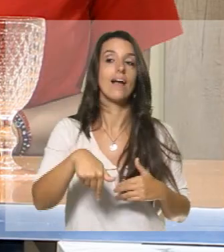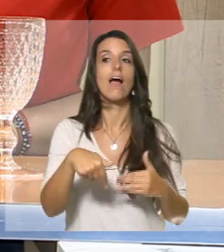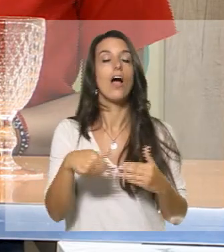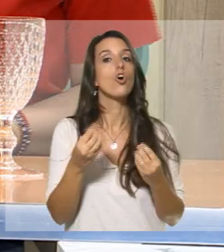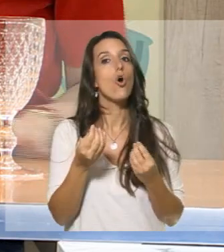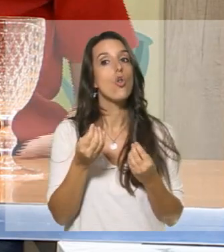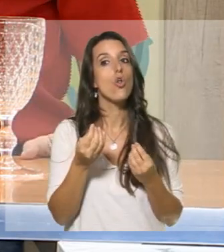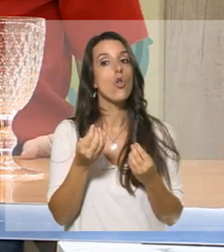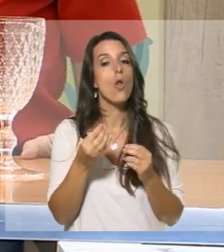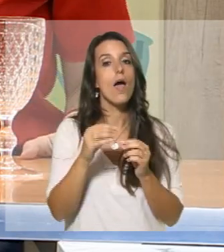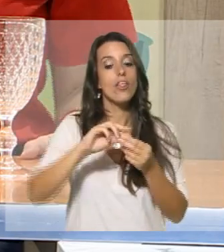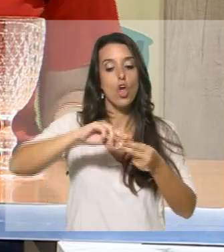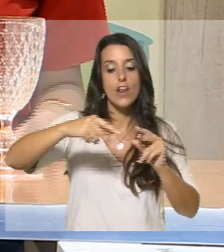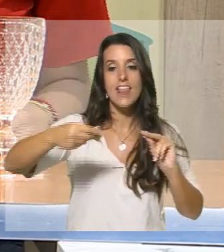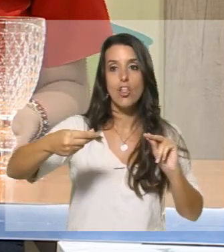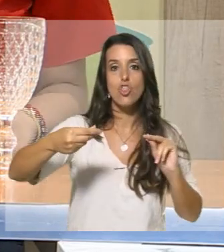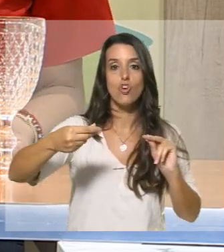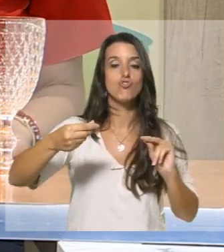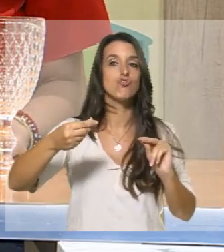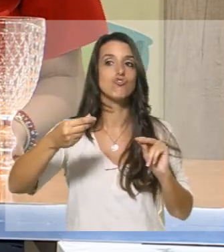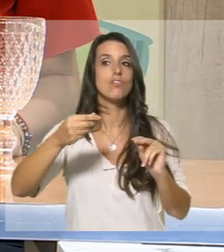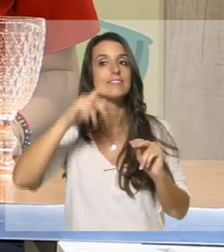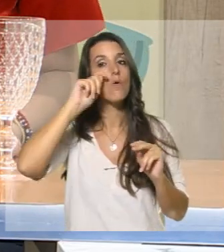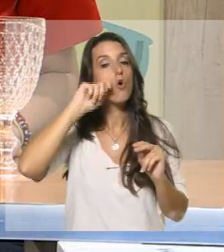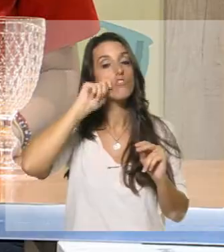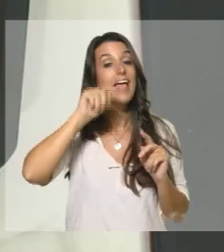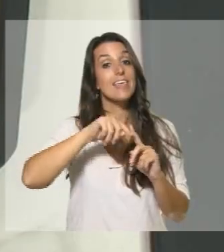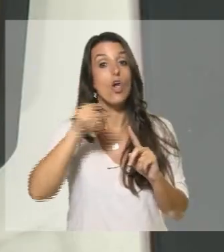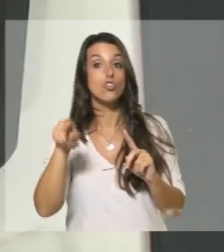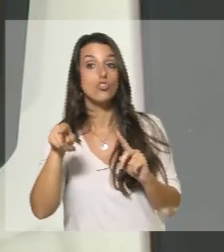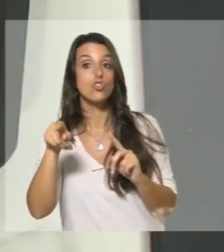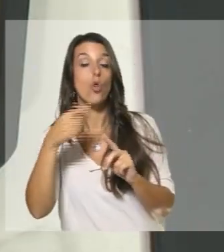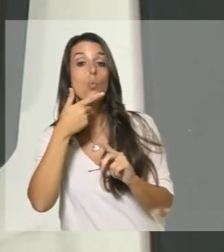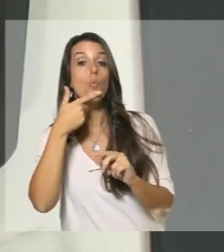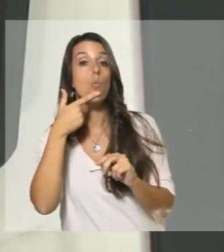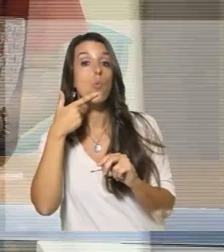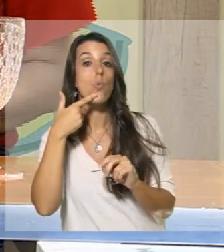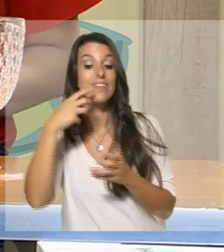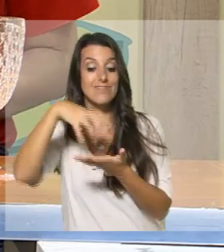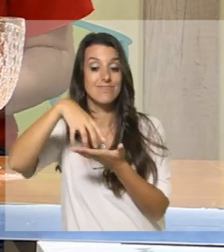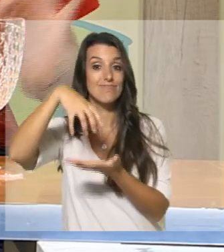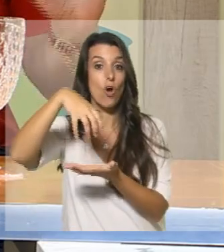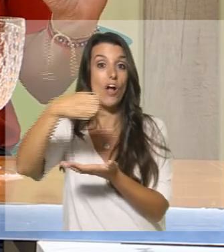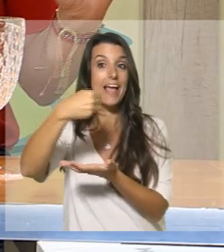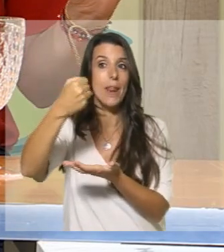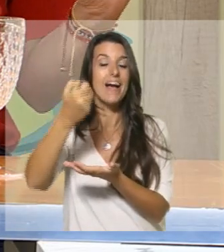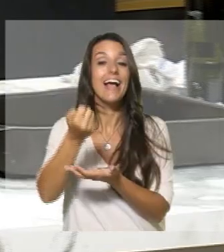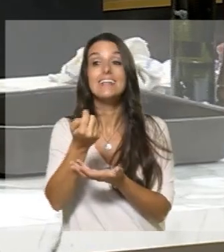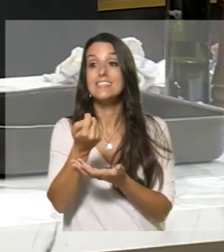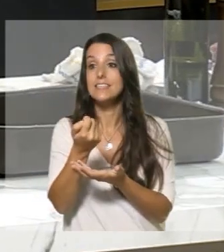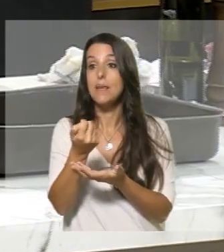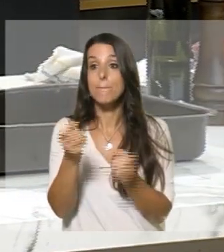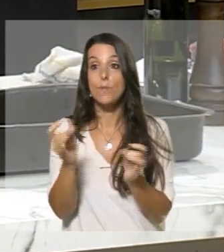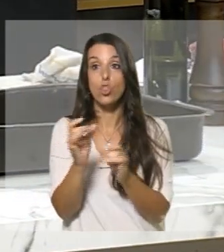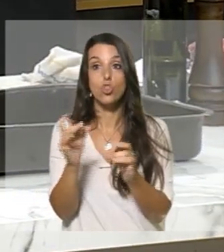estos palitos torneados de cebolla y estos Alibaba que ya están casi. Ya están